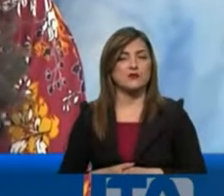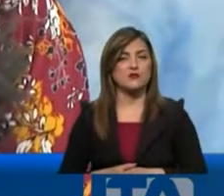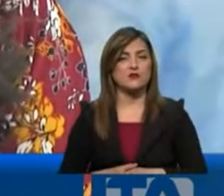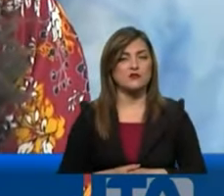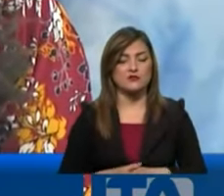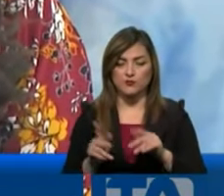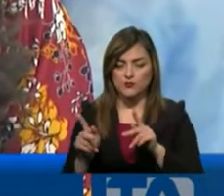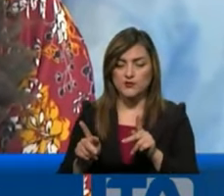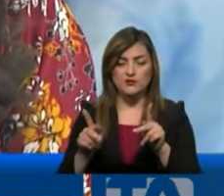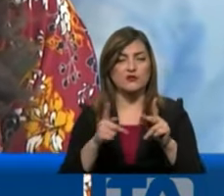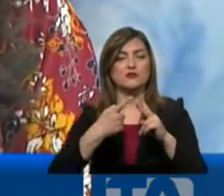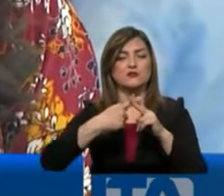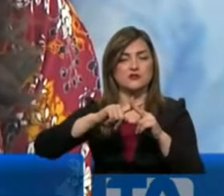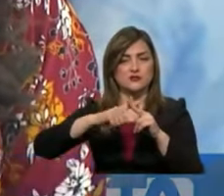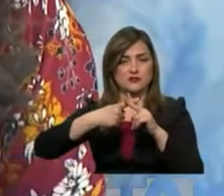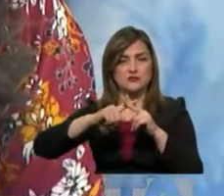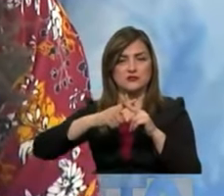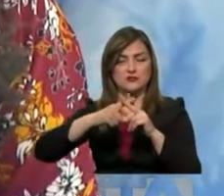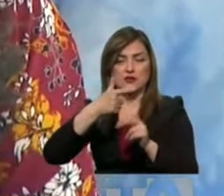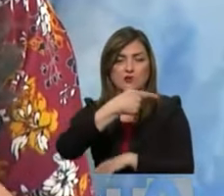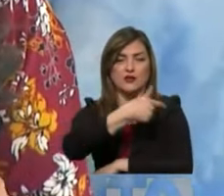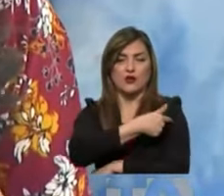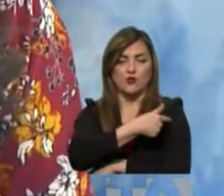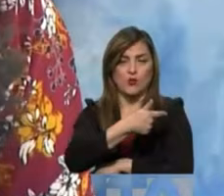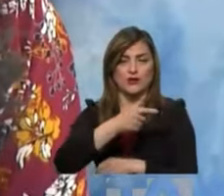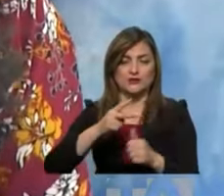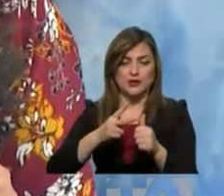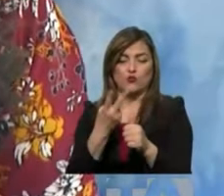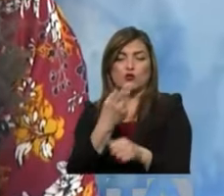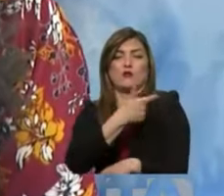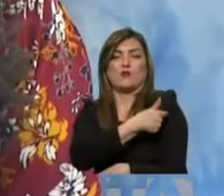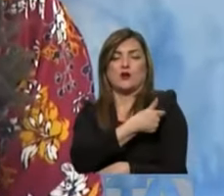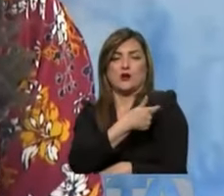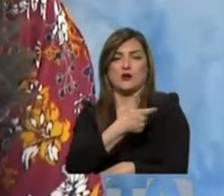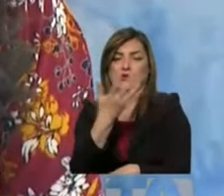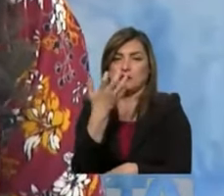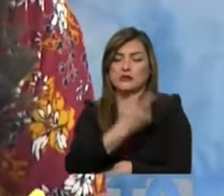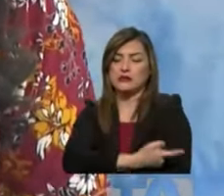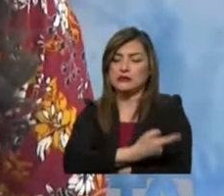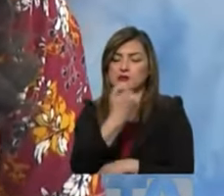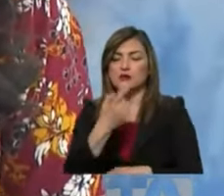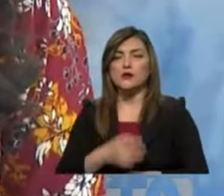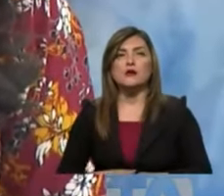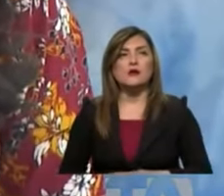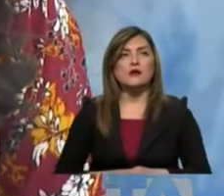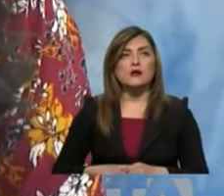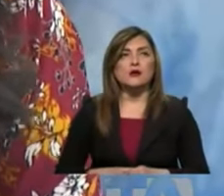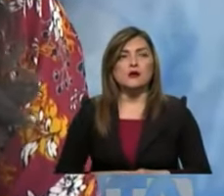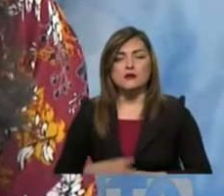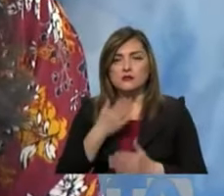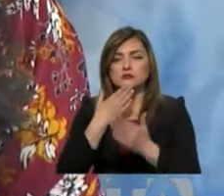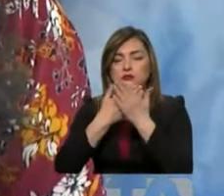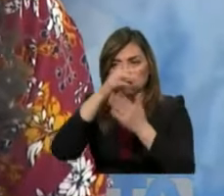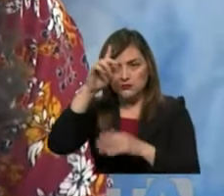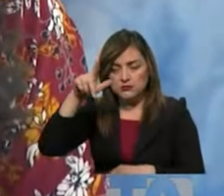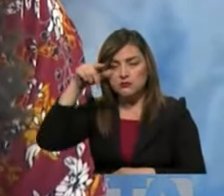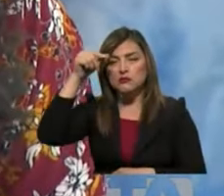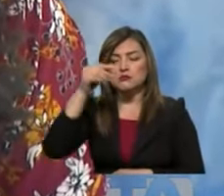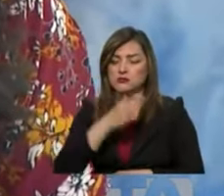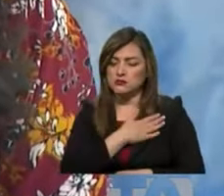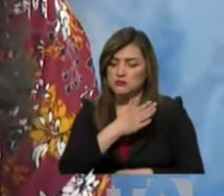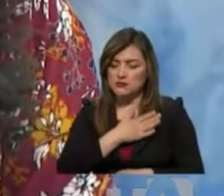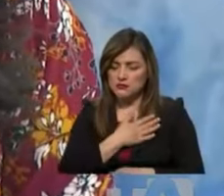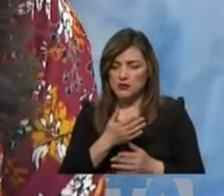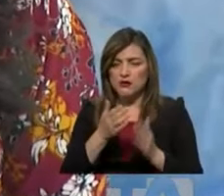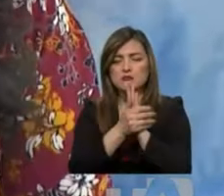están listos para iniciar con la inoculación de segundas dosis en 15 días. Además, han agradecido al gobierno por